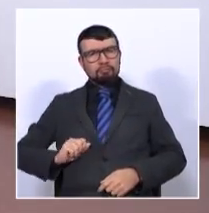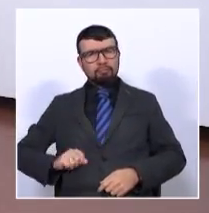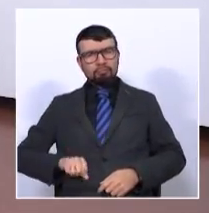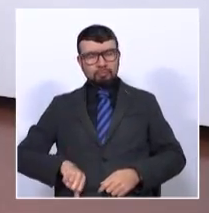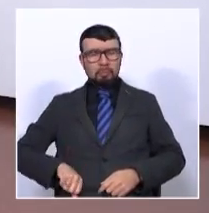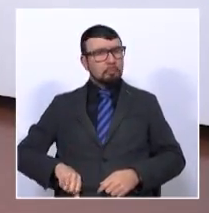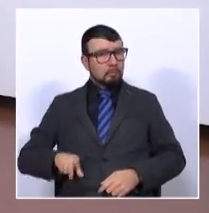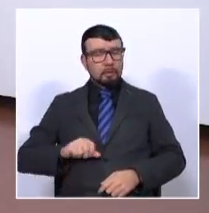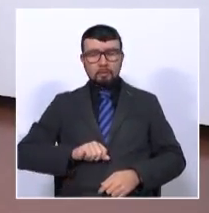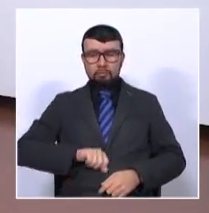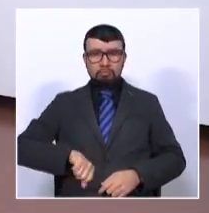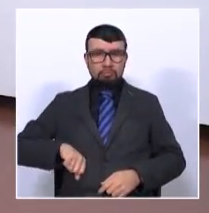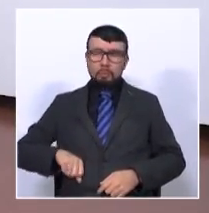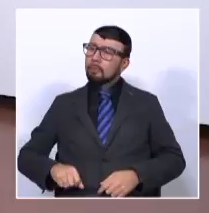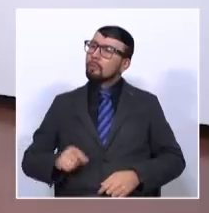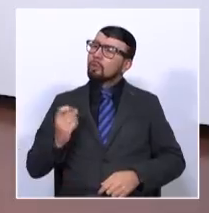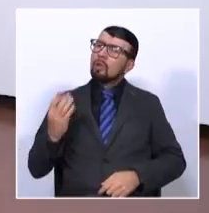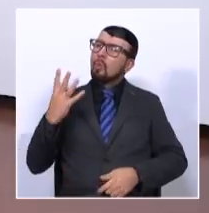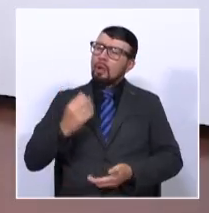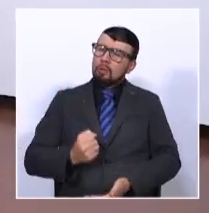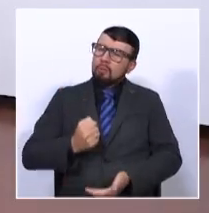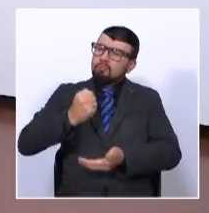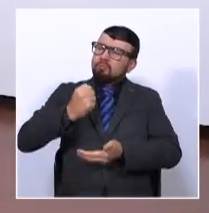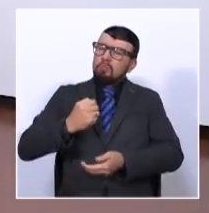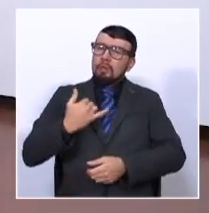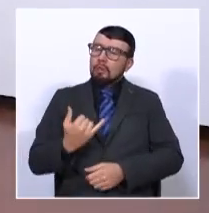ecografía, algo así. ¿Cuánto pesas?